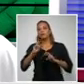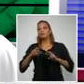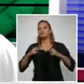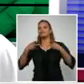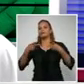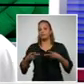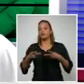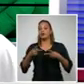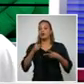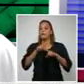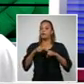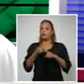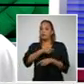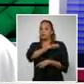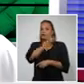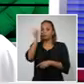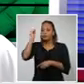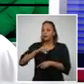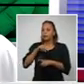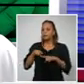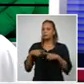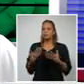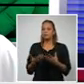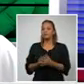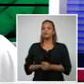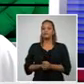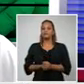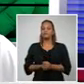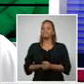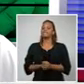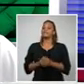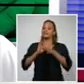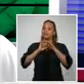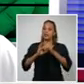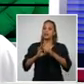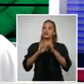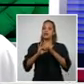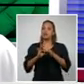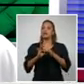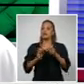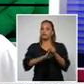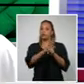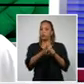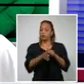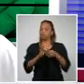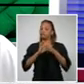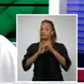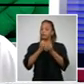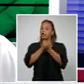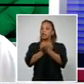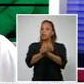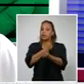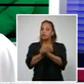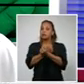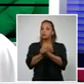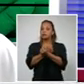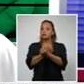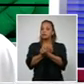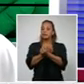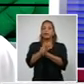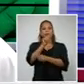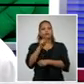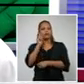población lo conoce, es la gravedad de esta enfermedad. Que no se siga pensando, que no